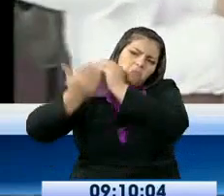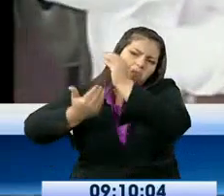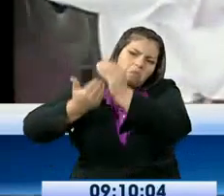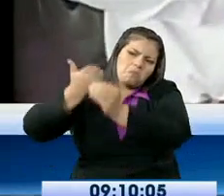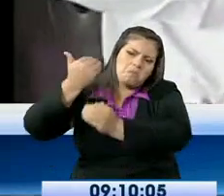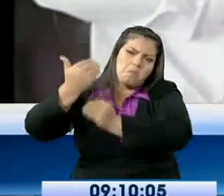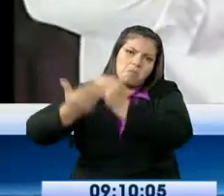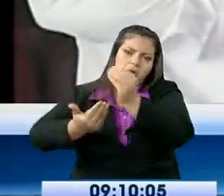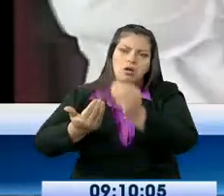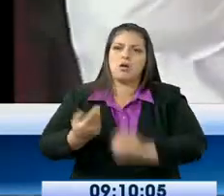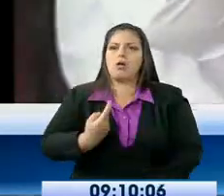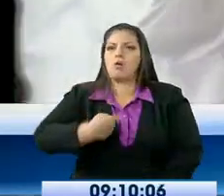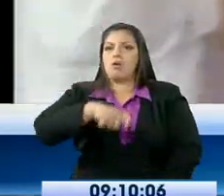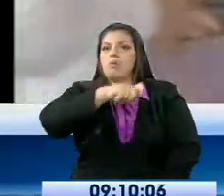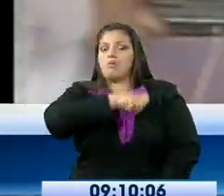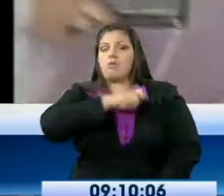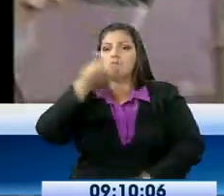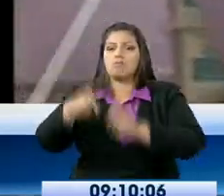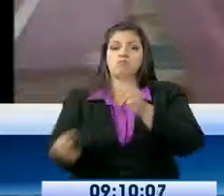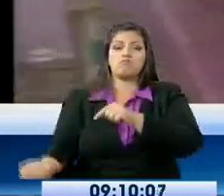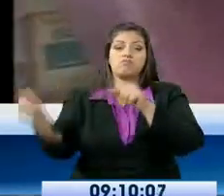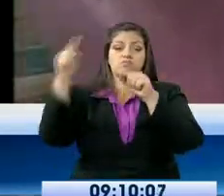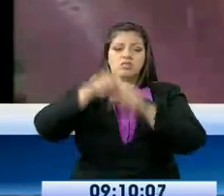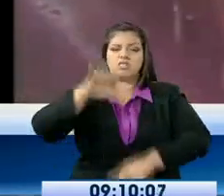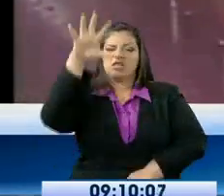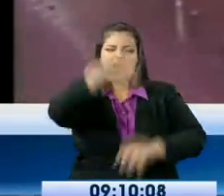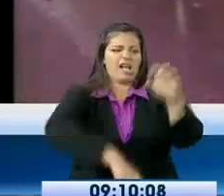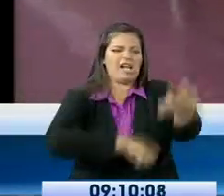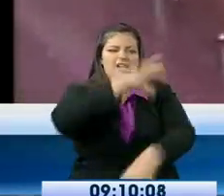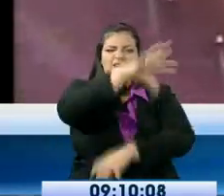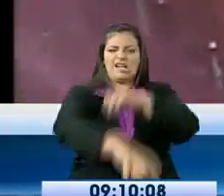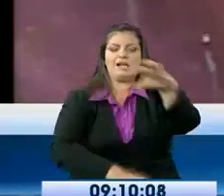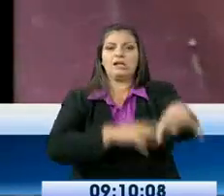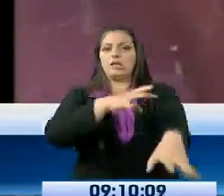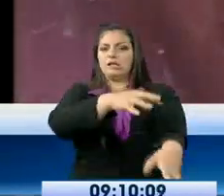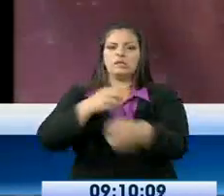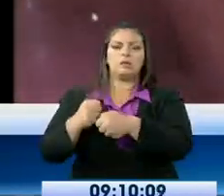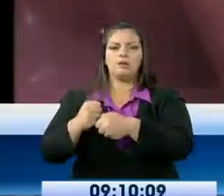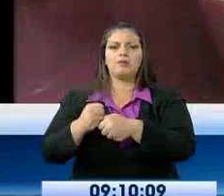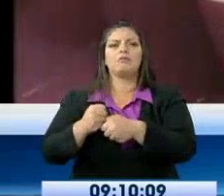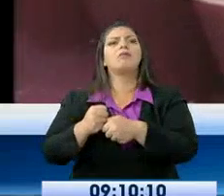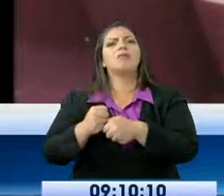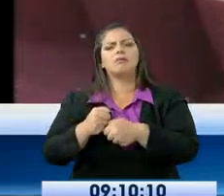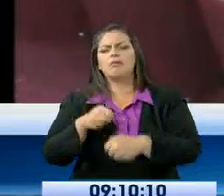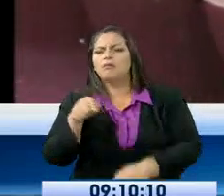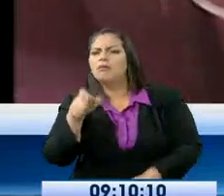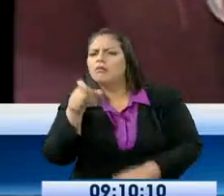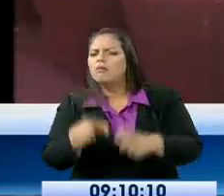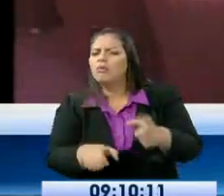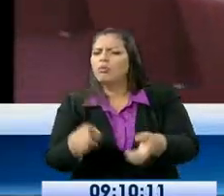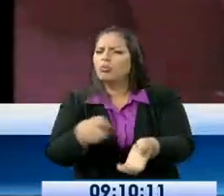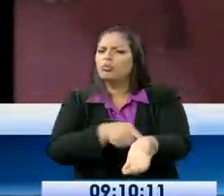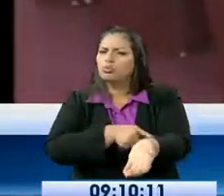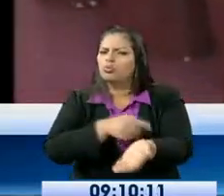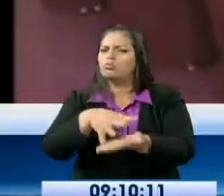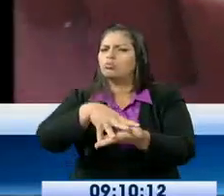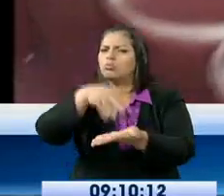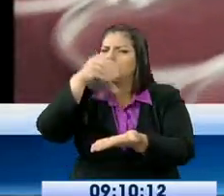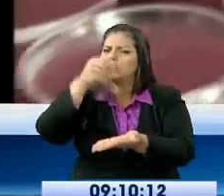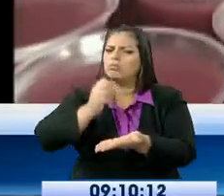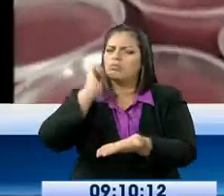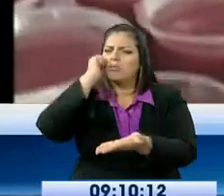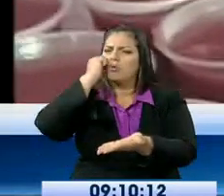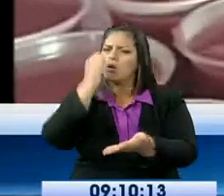frutas que, por ejemplo, no hay aquí en la costa. Pero en la costa, por ejemplo, nosotros le ponemos la piña, la ciruela,